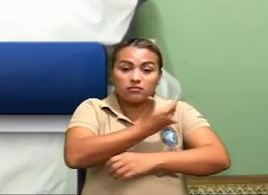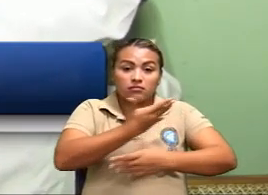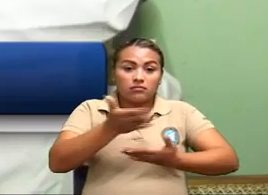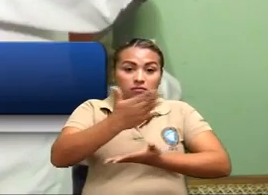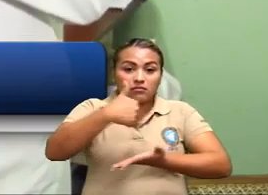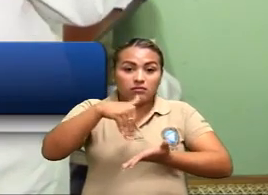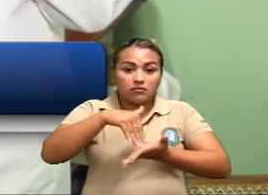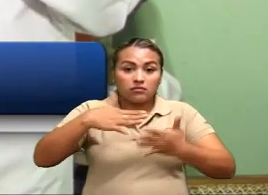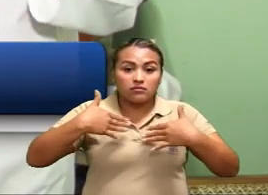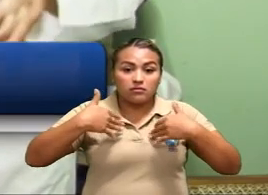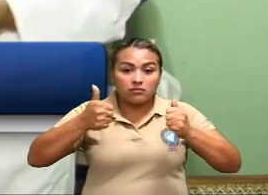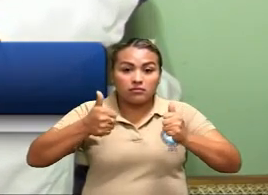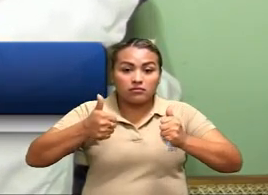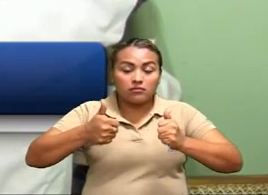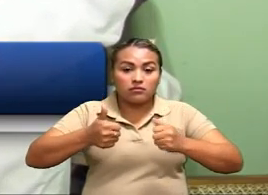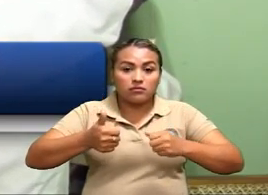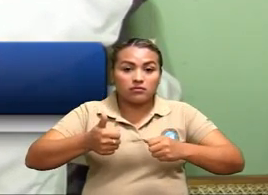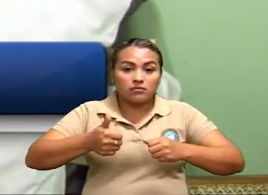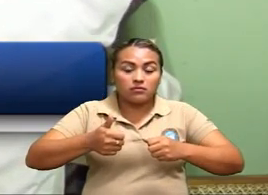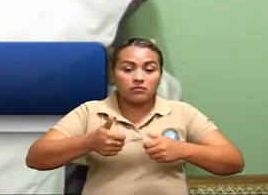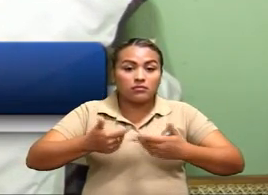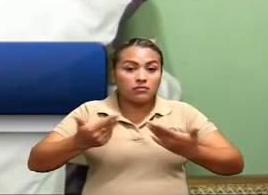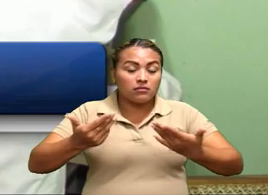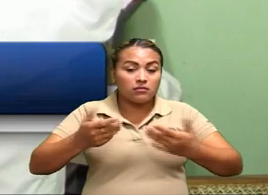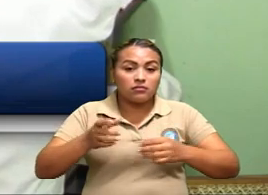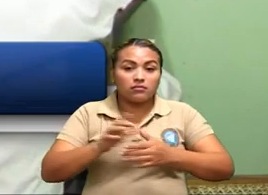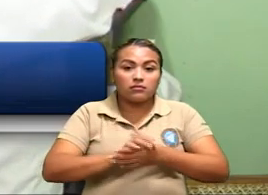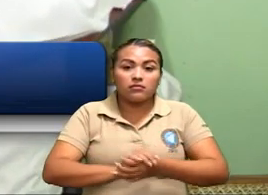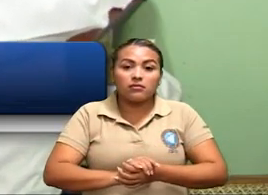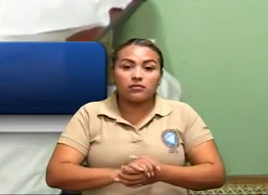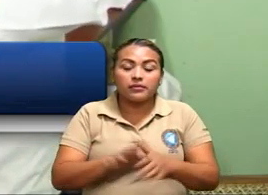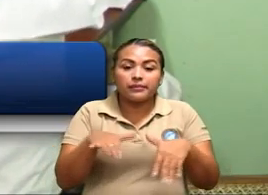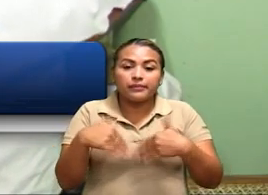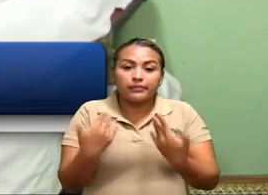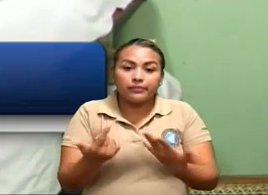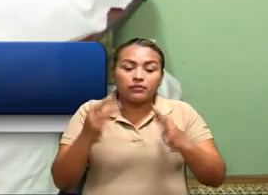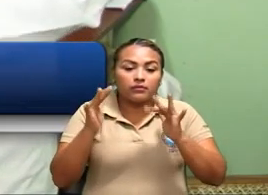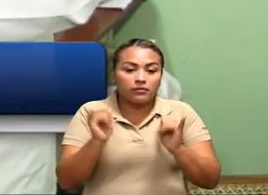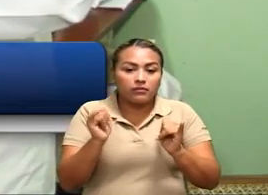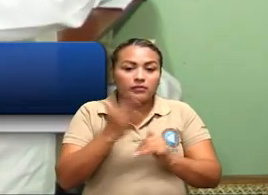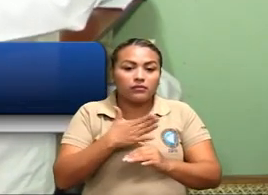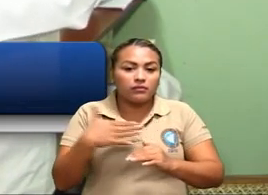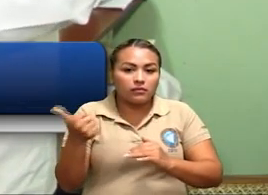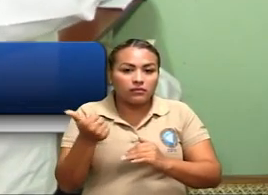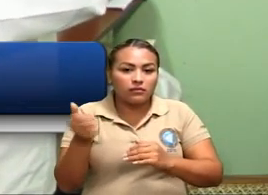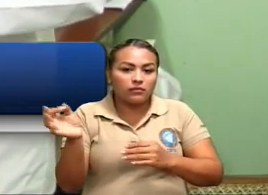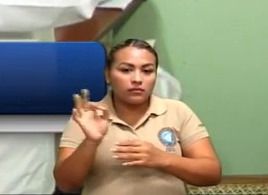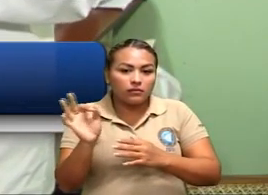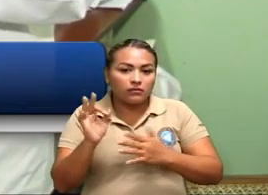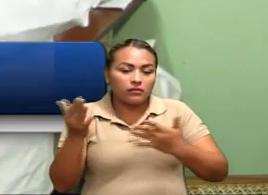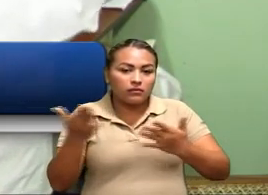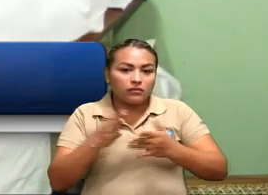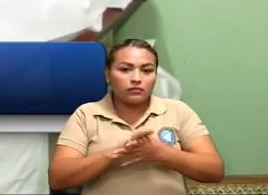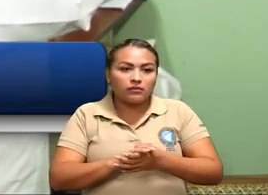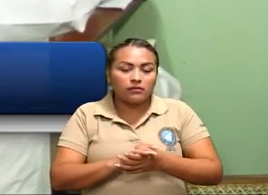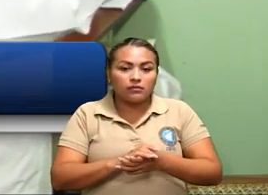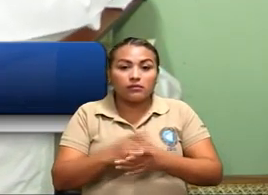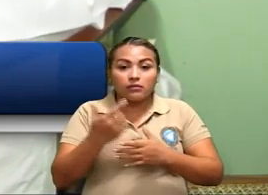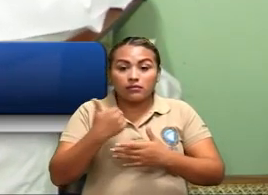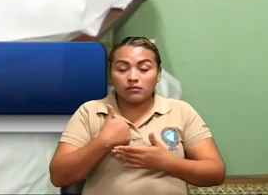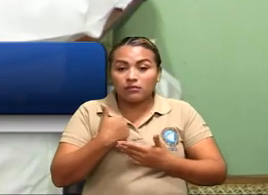salud, incluso hasta fuera de Managua ya hay nutricionistas, ¿verdad? Entonces, como que ha ido mejorando, la gente como que ha ido